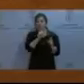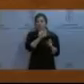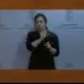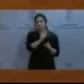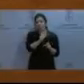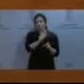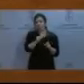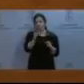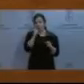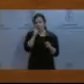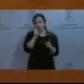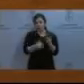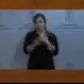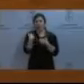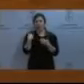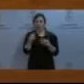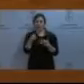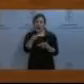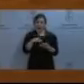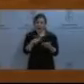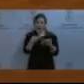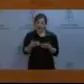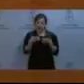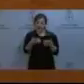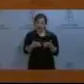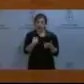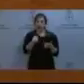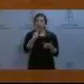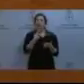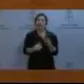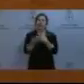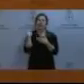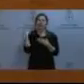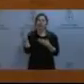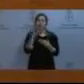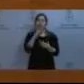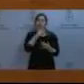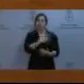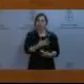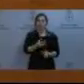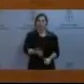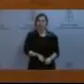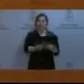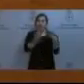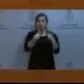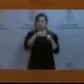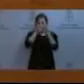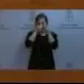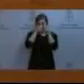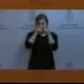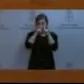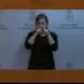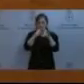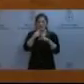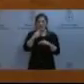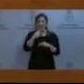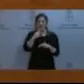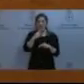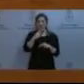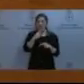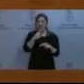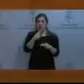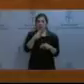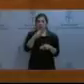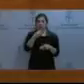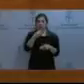leer literalmente con respecto a lo que dije entonces. Actualmente el edificio del hospital se encuentra al máximo de su capacidad de uso,